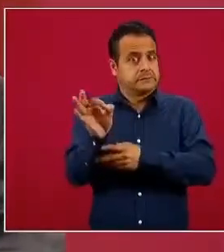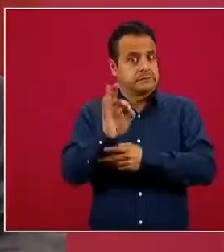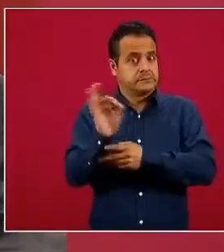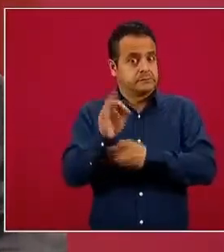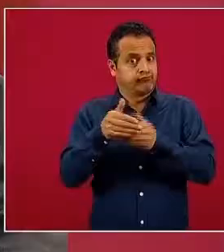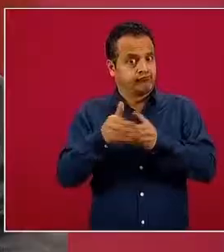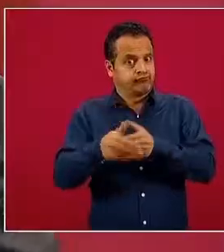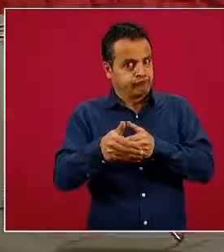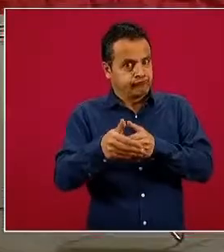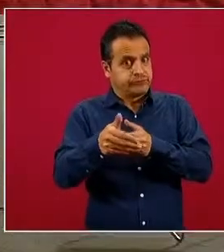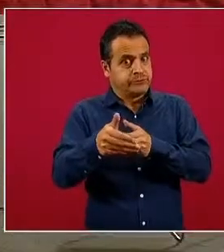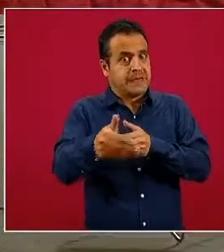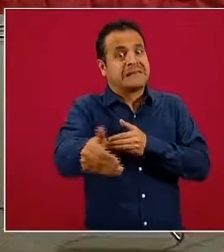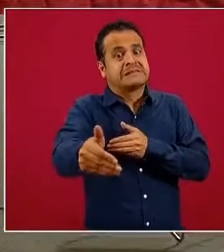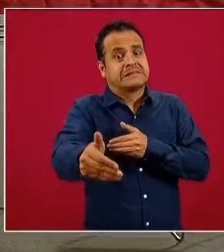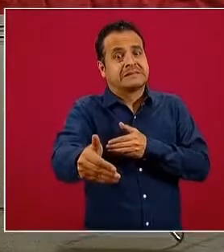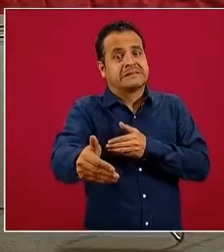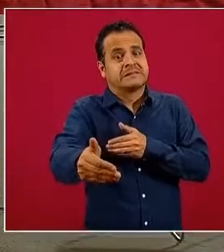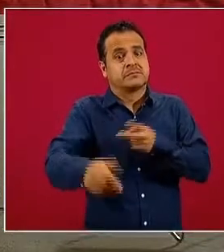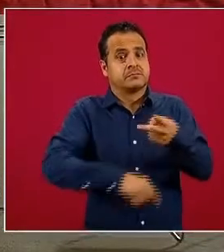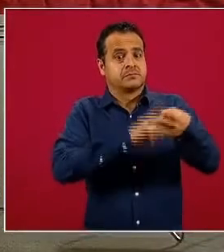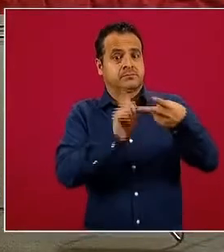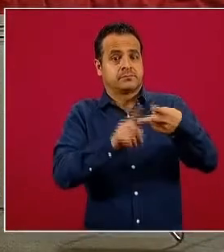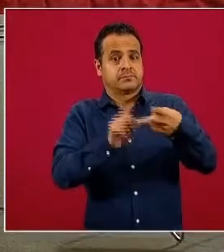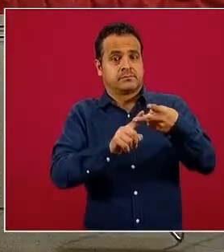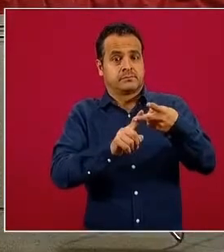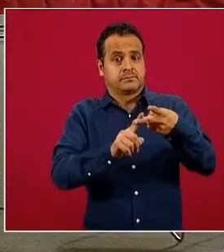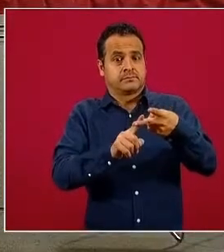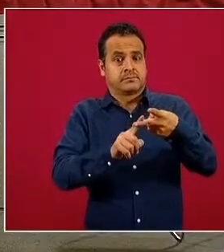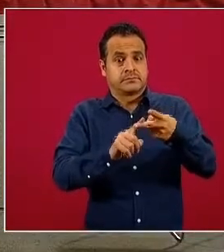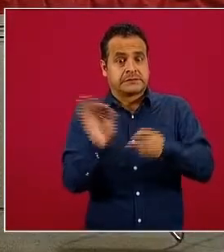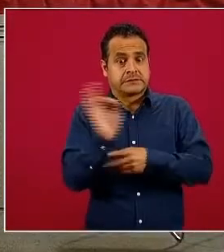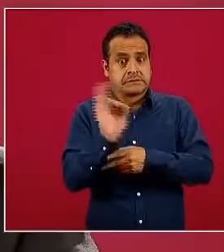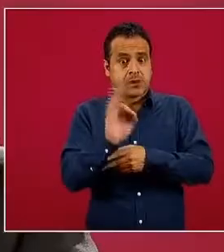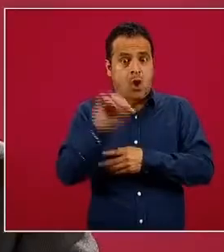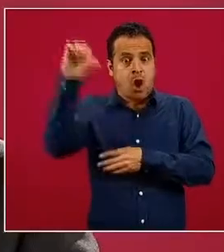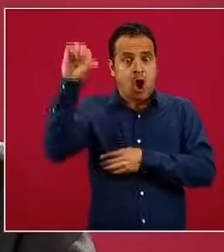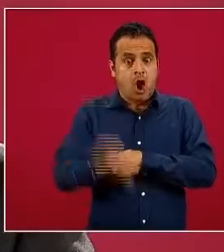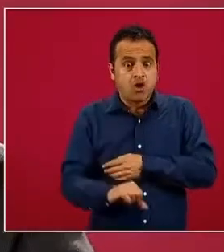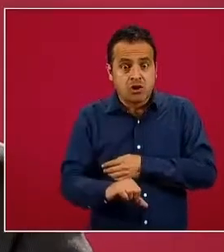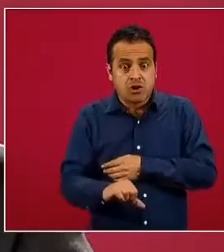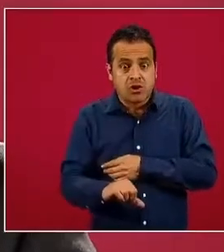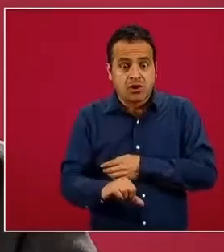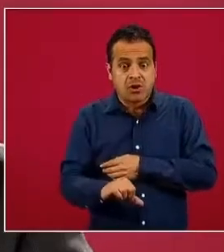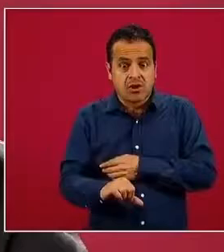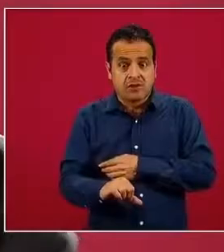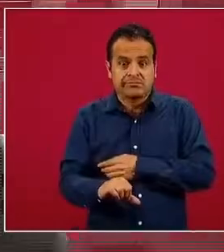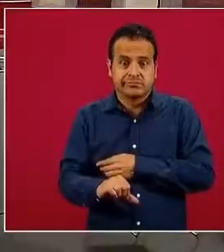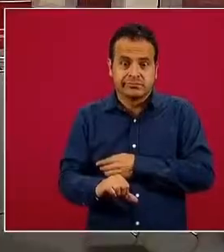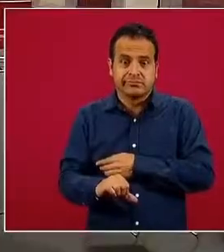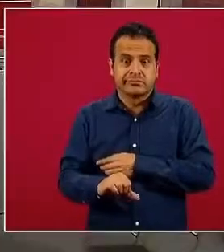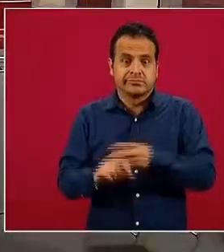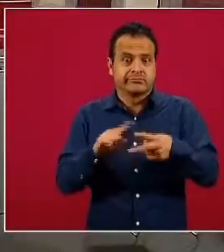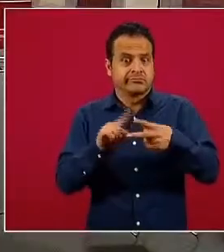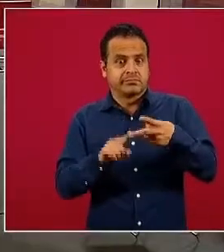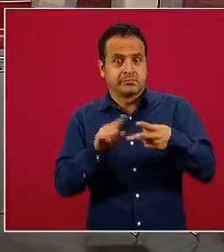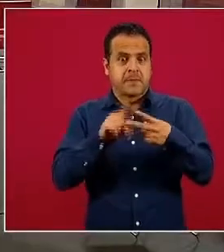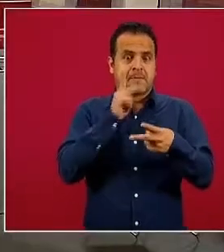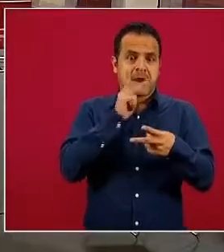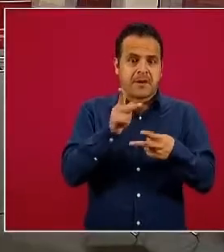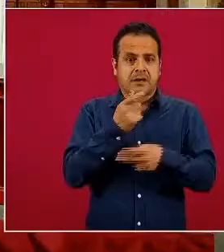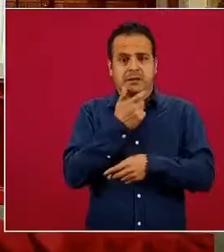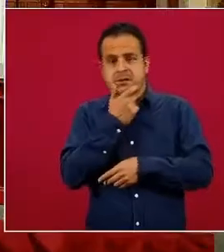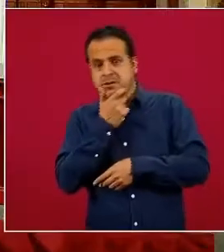y otra que se llama predicción inmediata. Hay unos términos en inglés para describirlo, es